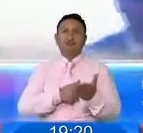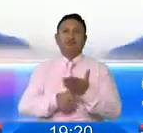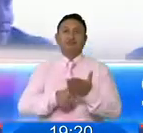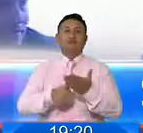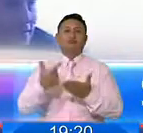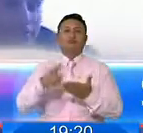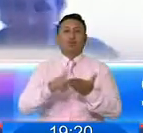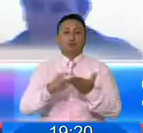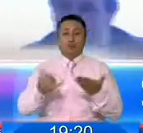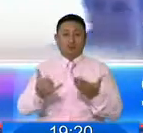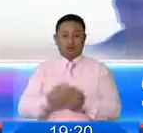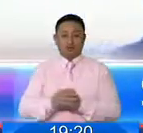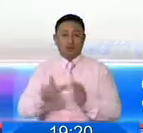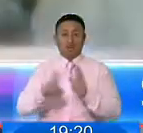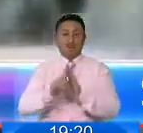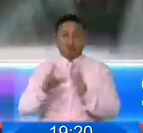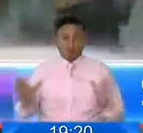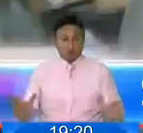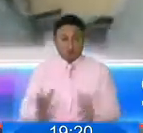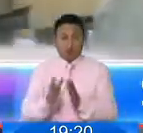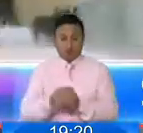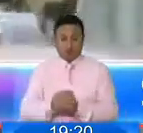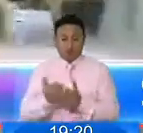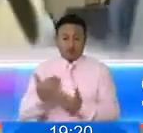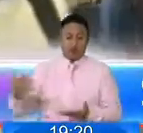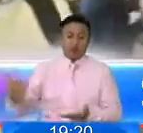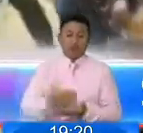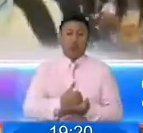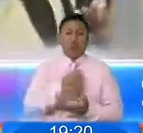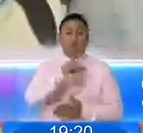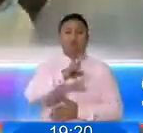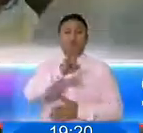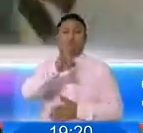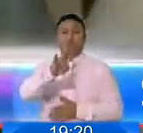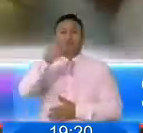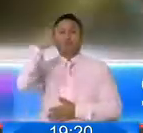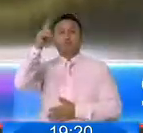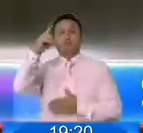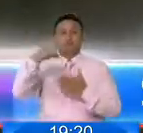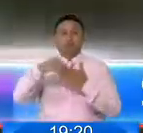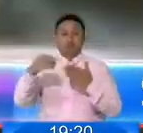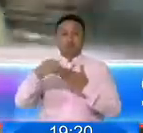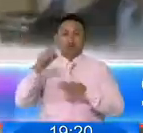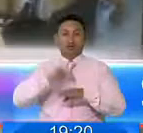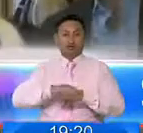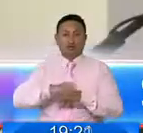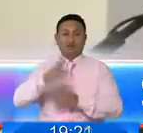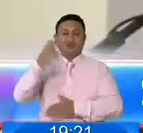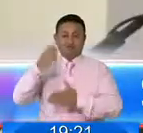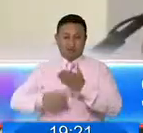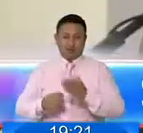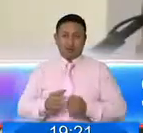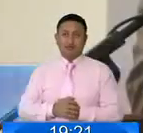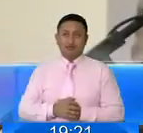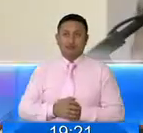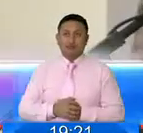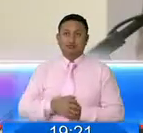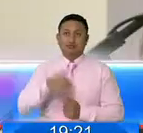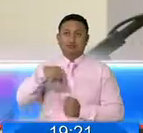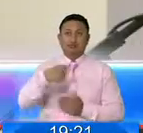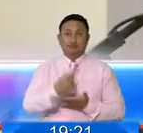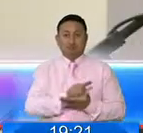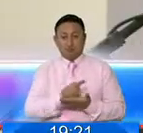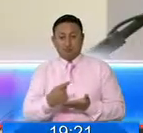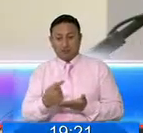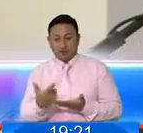momento y tras la entrada en vigencia de la ley, se han recaudado 27 millones de dólares por la remisión de intereses y multas. En esta semana y media